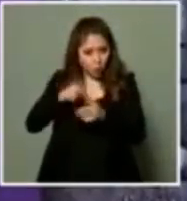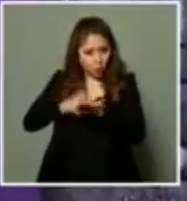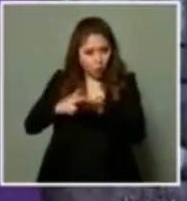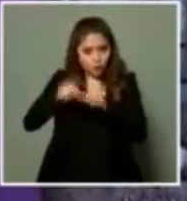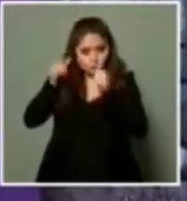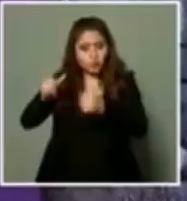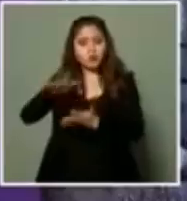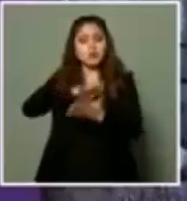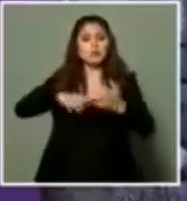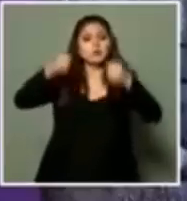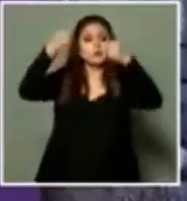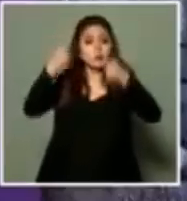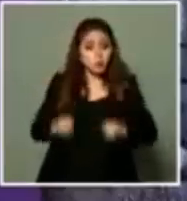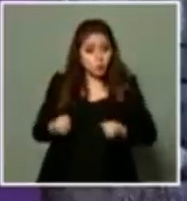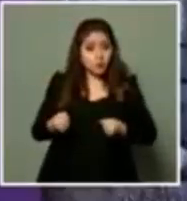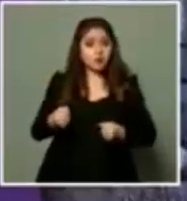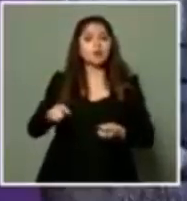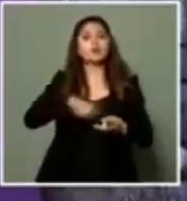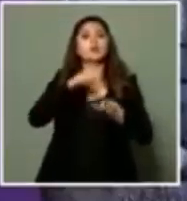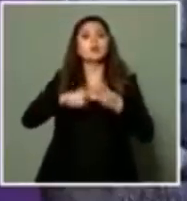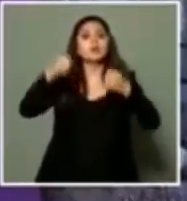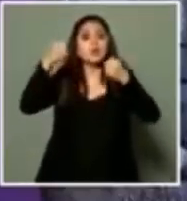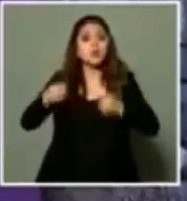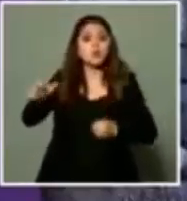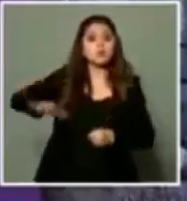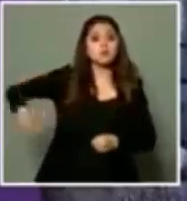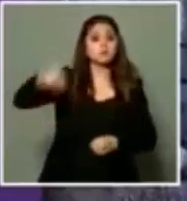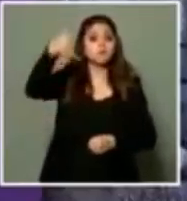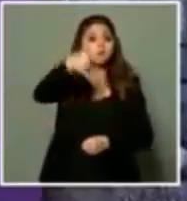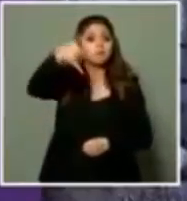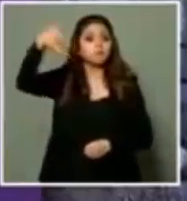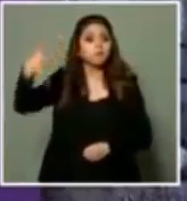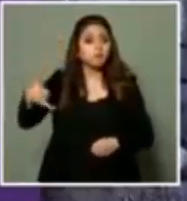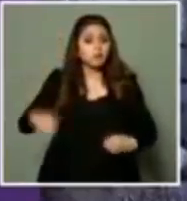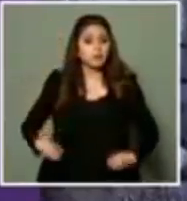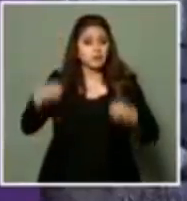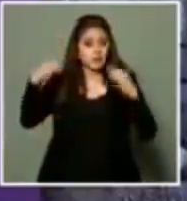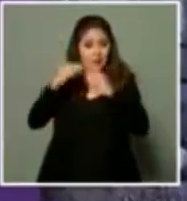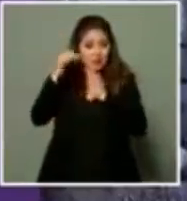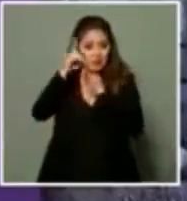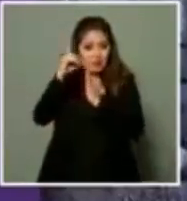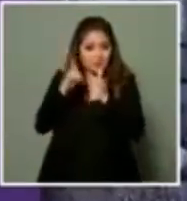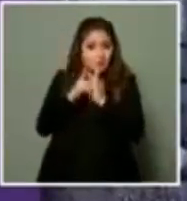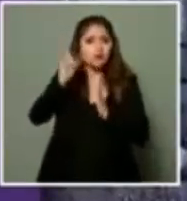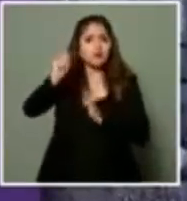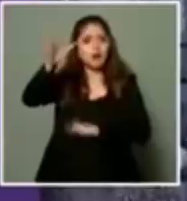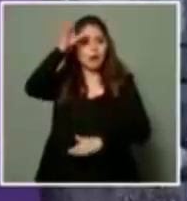segura; 3, seguridad en unidades habitacionales mediante el convenio